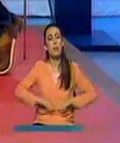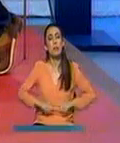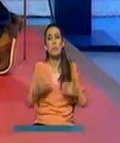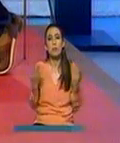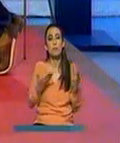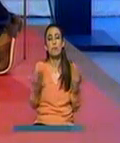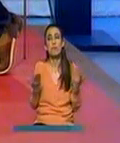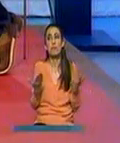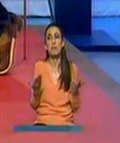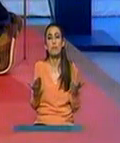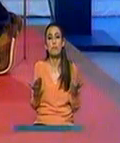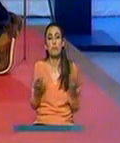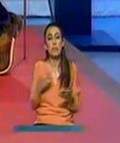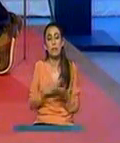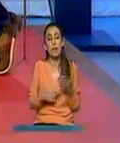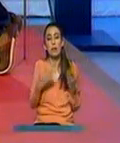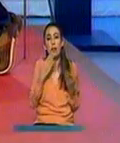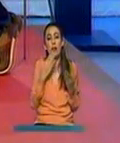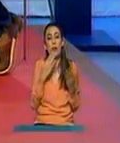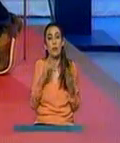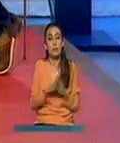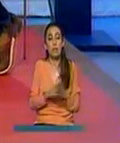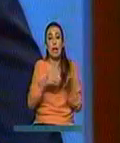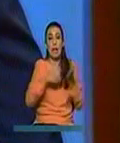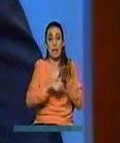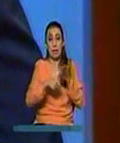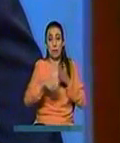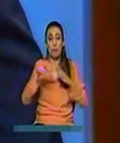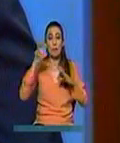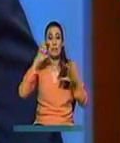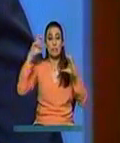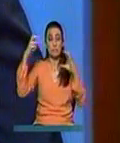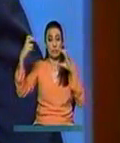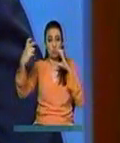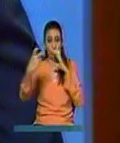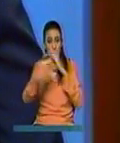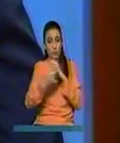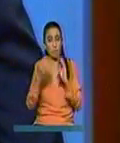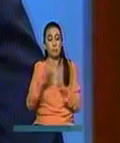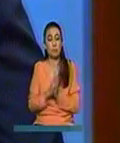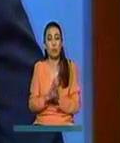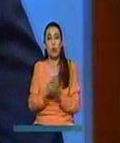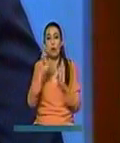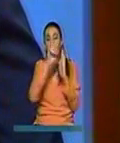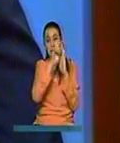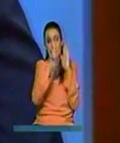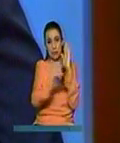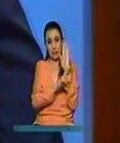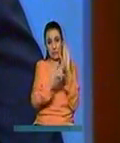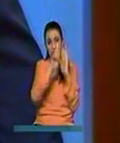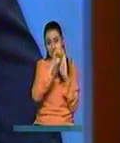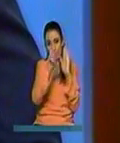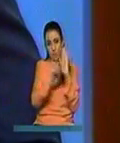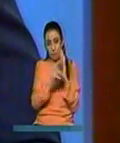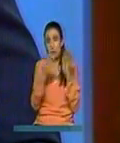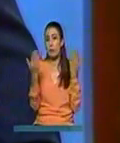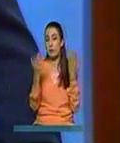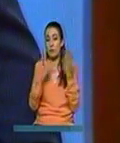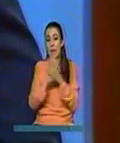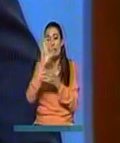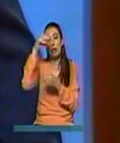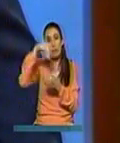planteando al Ministerio de Turismo que dentro de su reglamento de bebidas y alimentos se cree una